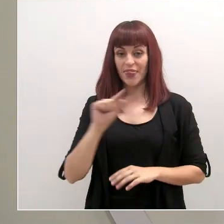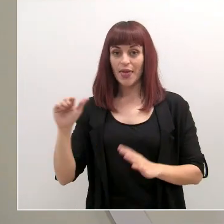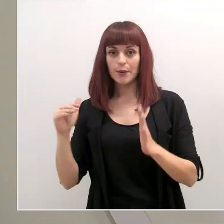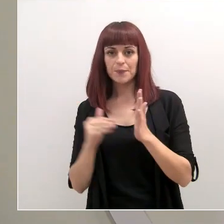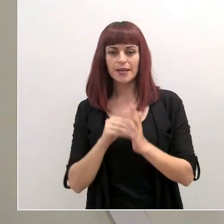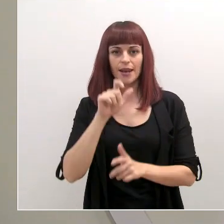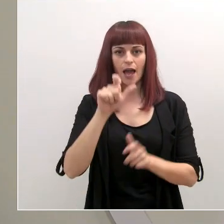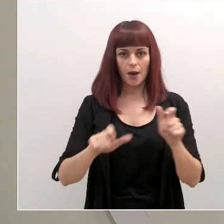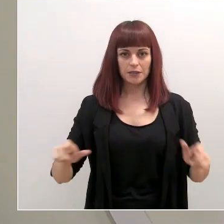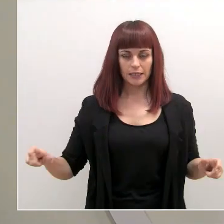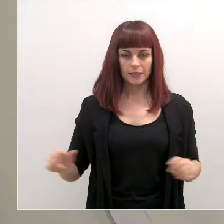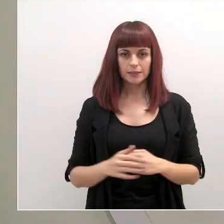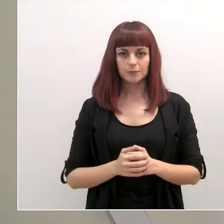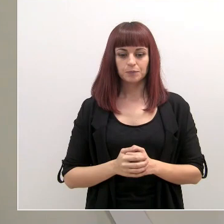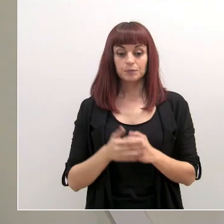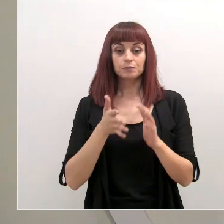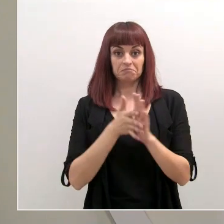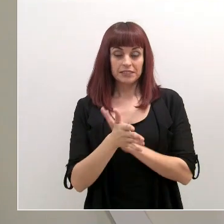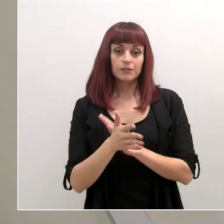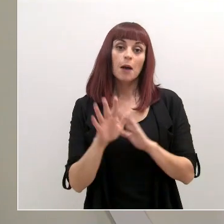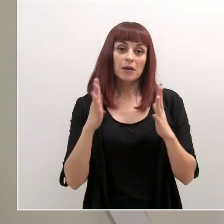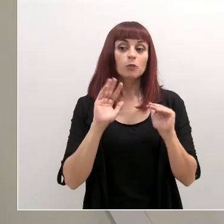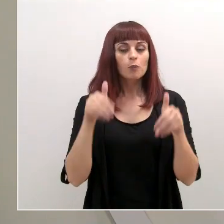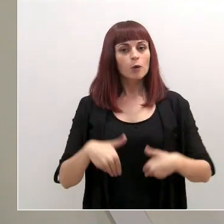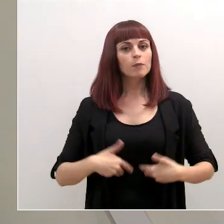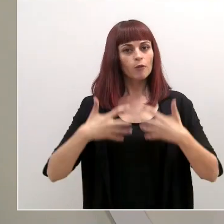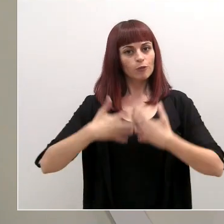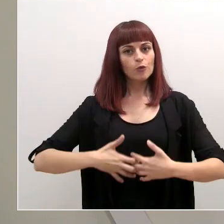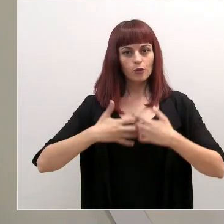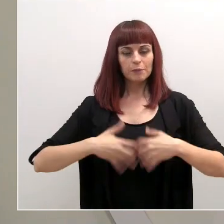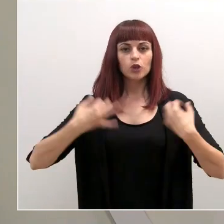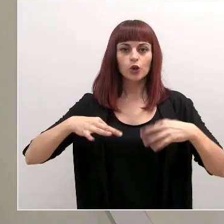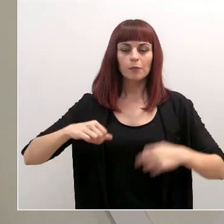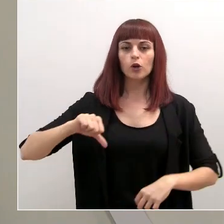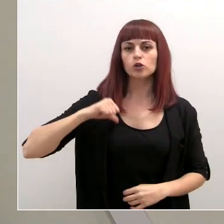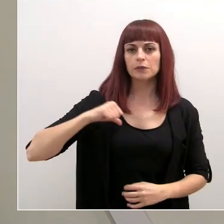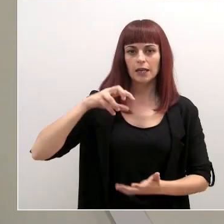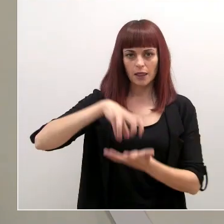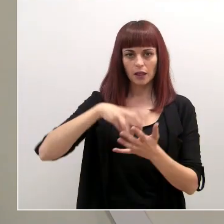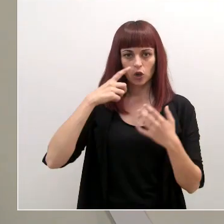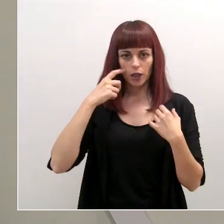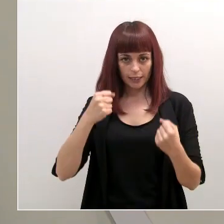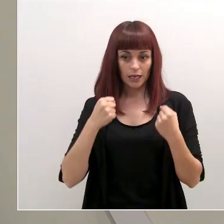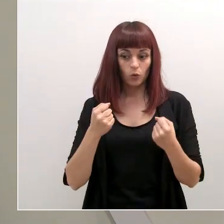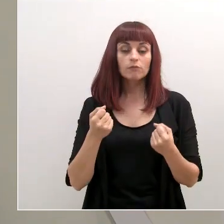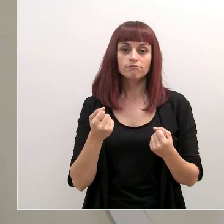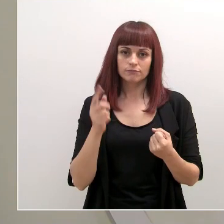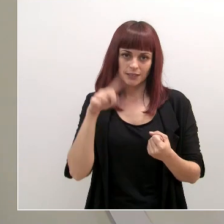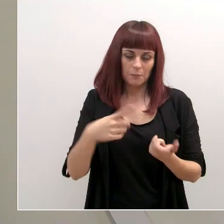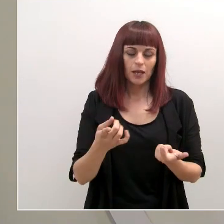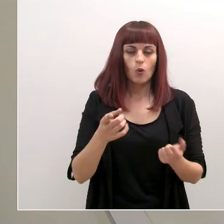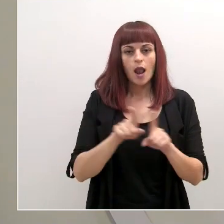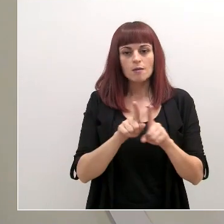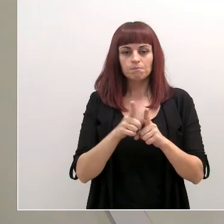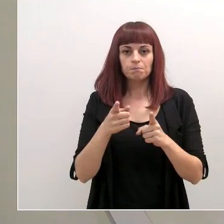habitantes. Esto nos está permitiendo volver al funcionamiento normal en hospitales y centros de salud y retomar una actividad de